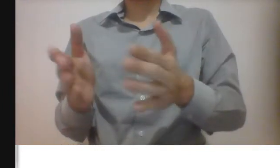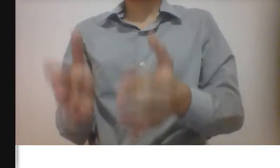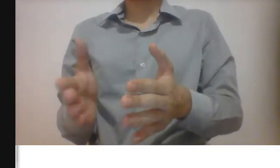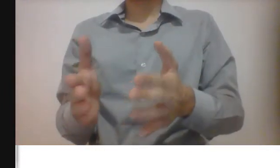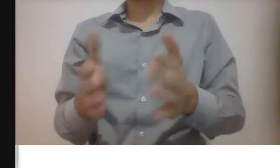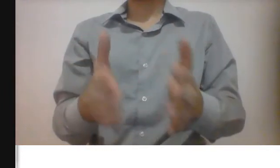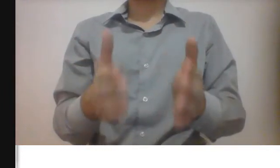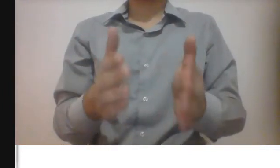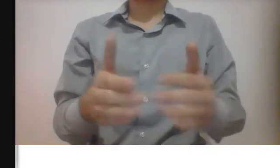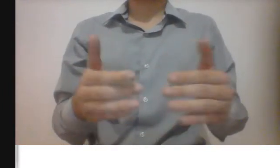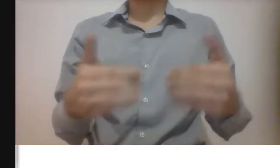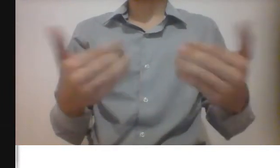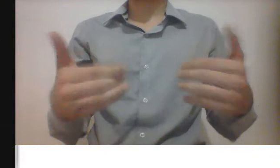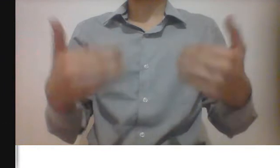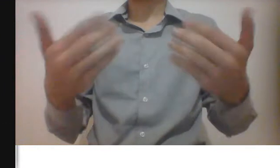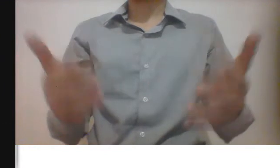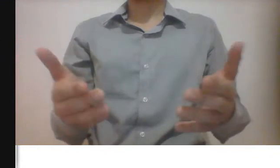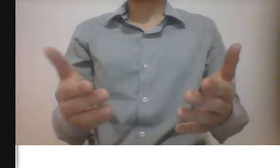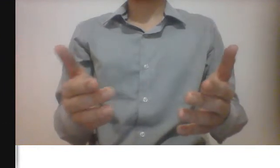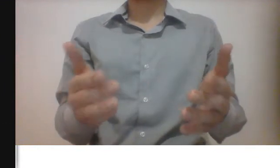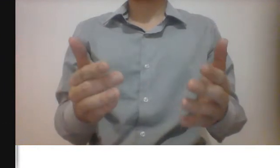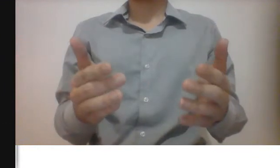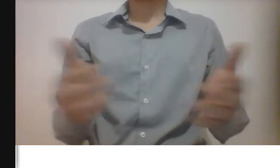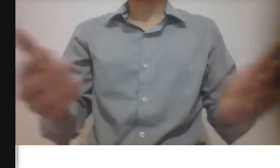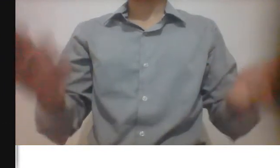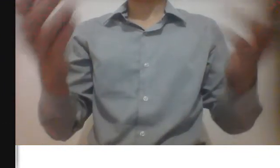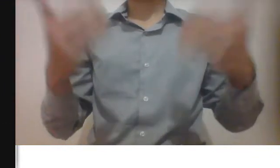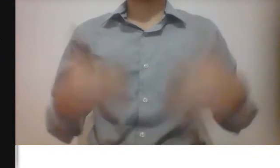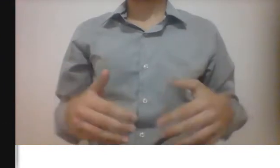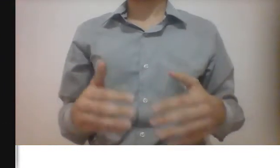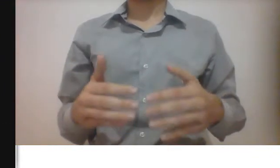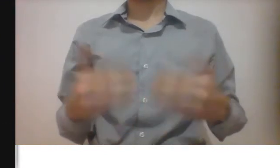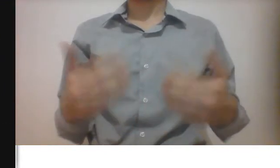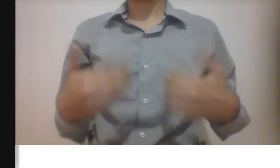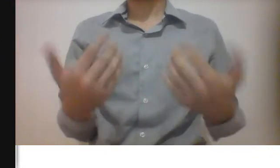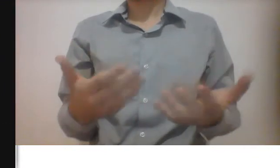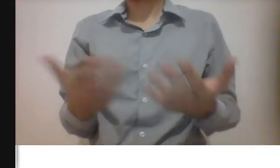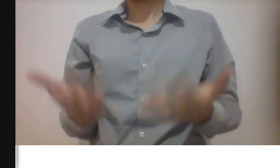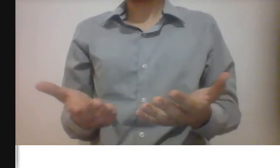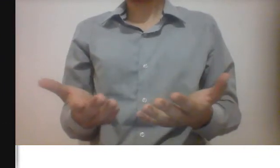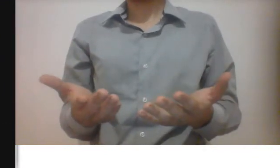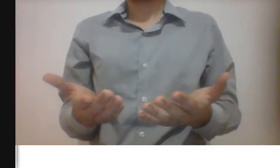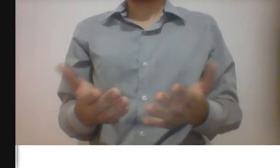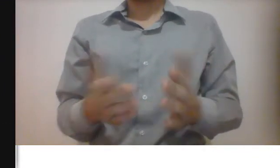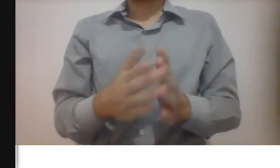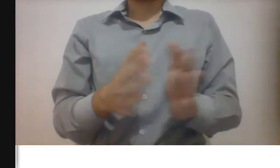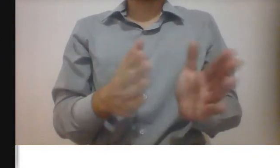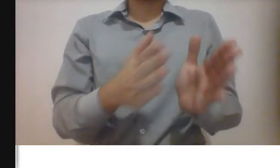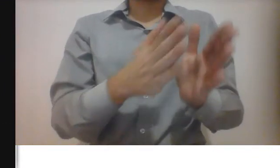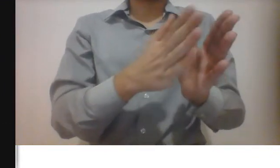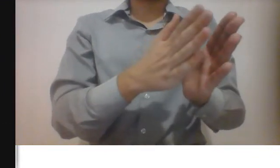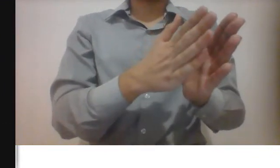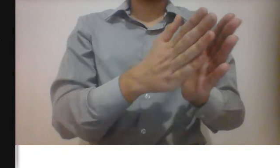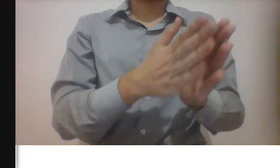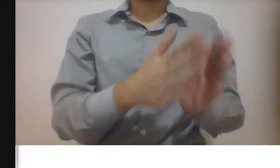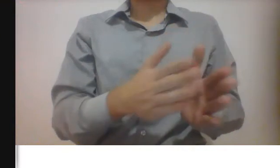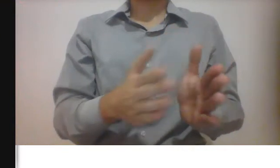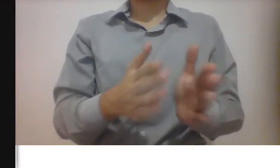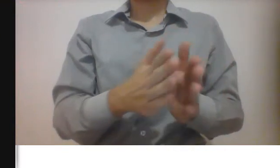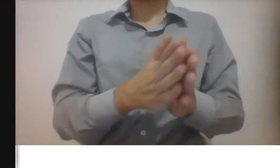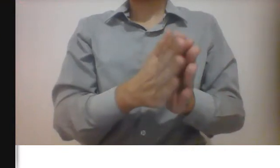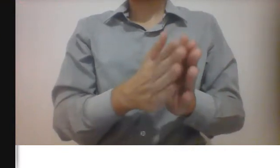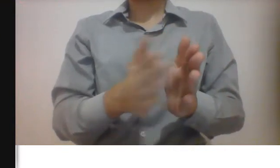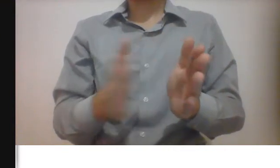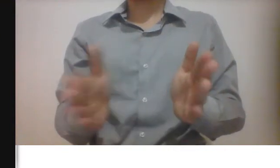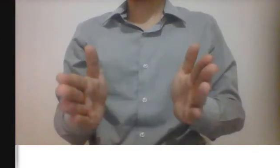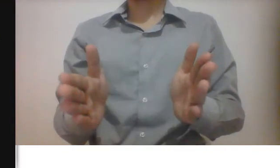vinieran beneficiando, mientras que el tema de las finanzas públicas en nuestro país se terminaban degradando drásticamente. De ahí es donde tenemos que